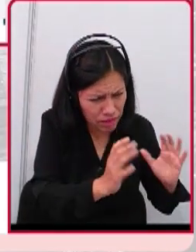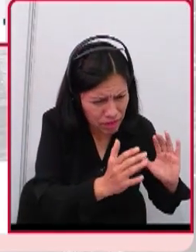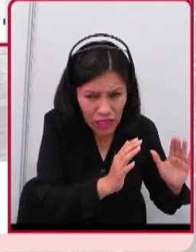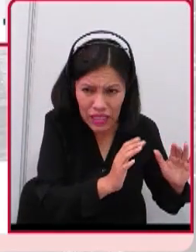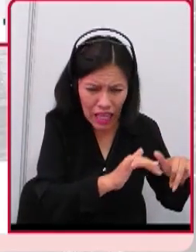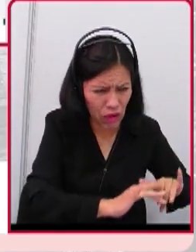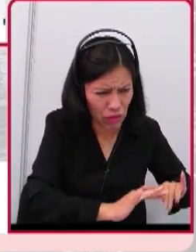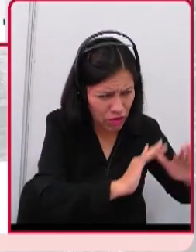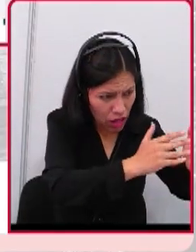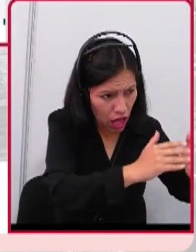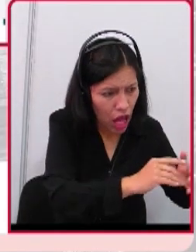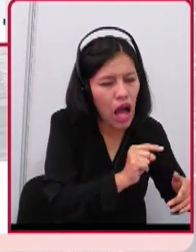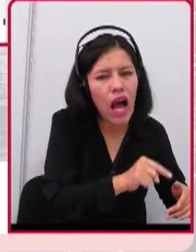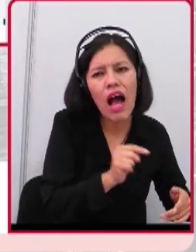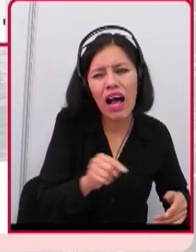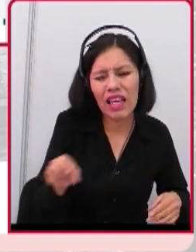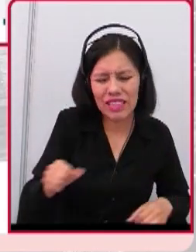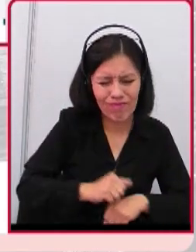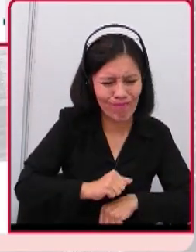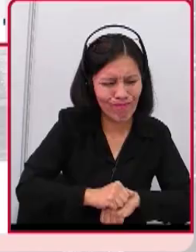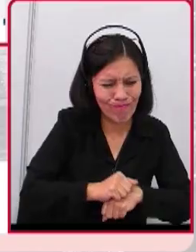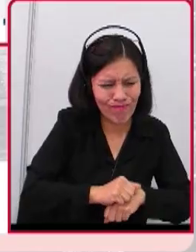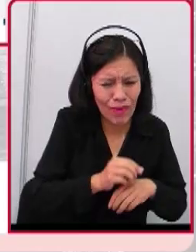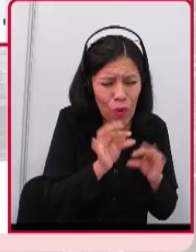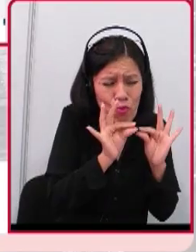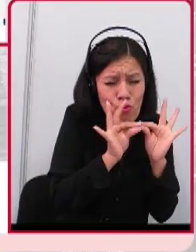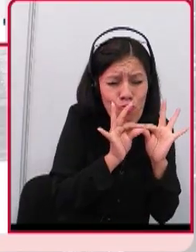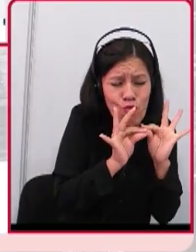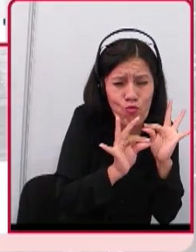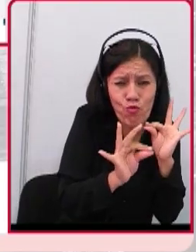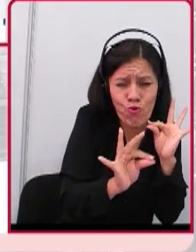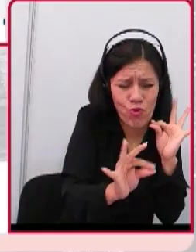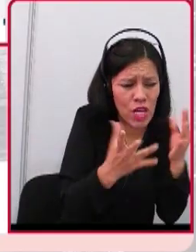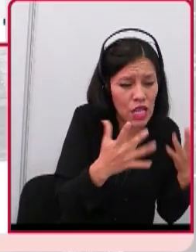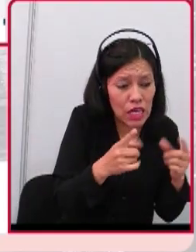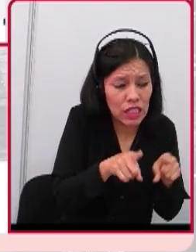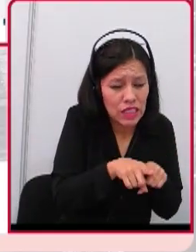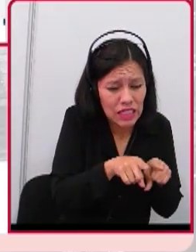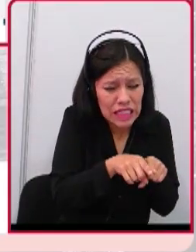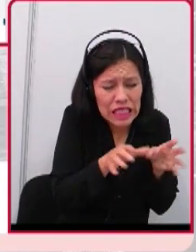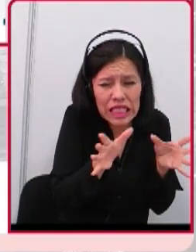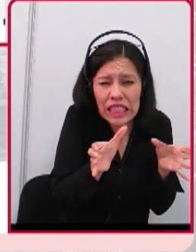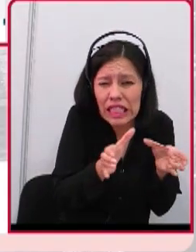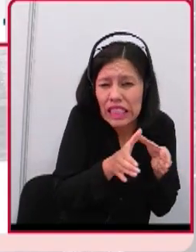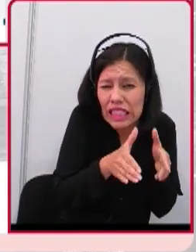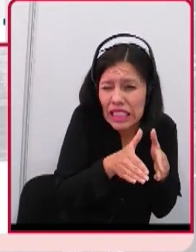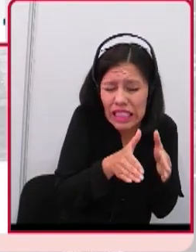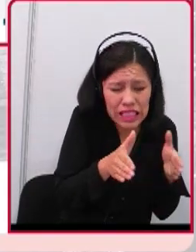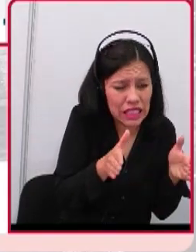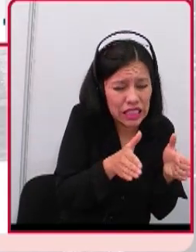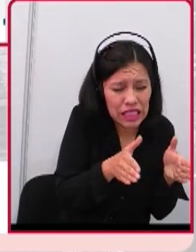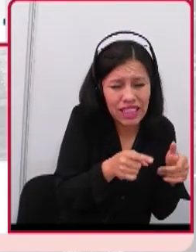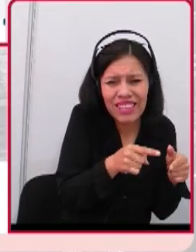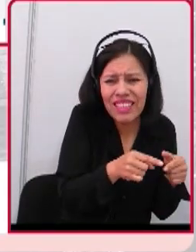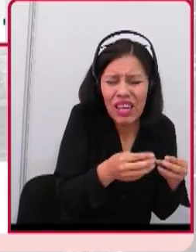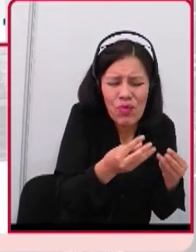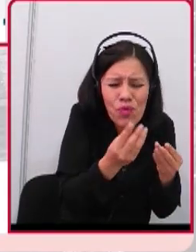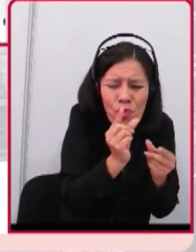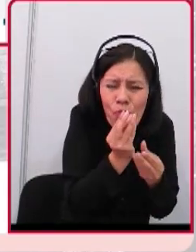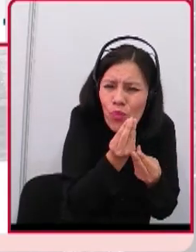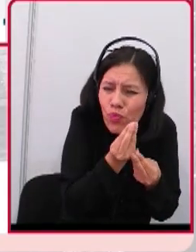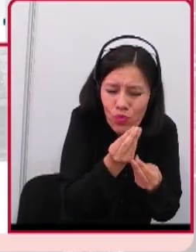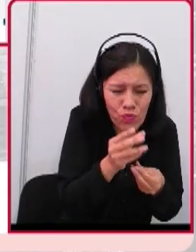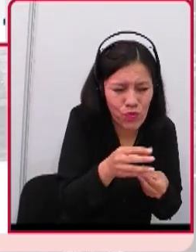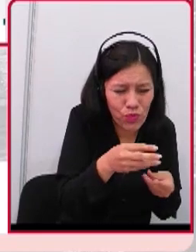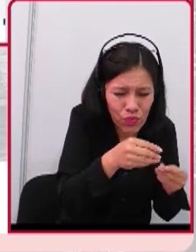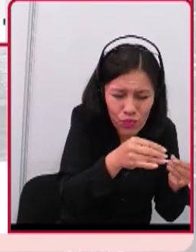sólido muy delgadito y muy estrecho. Y de hecho, las muestras que se encuentran allí adentro son muy pocas. Por ello